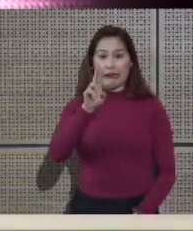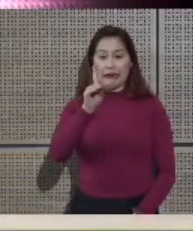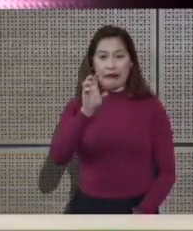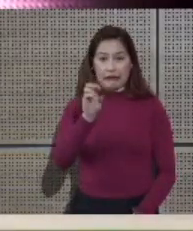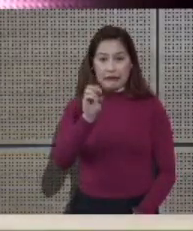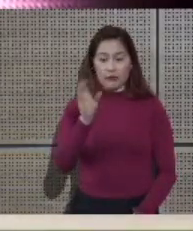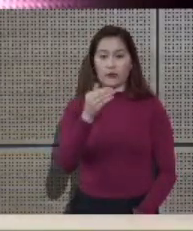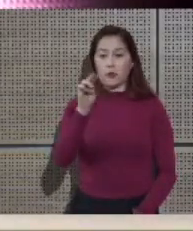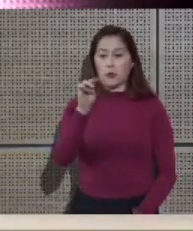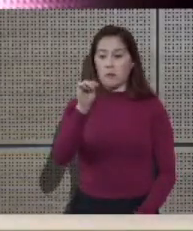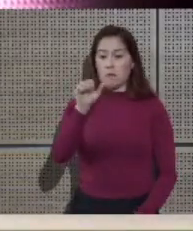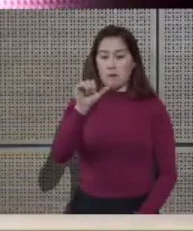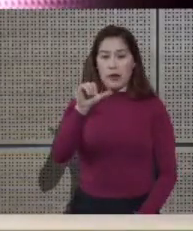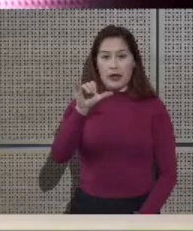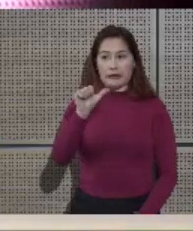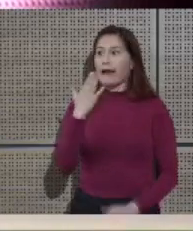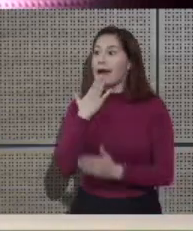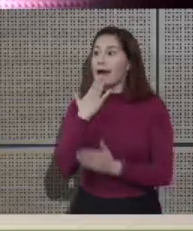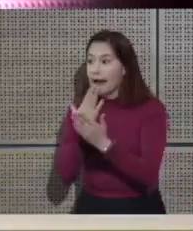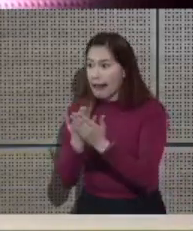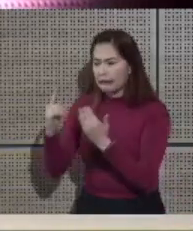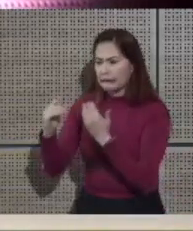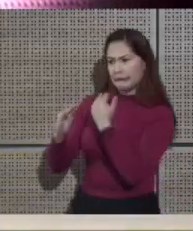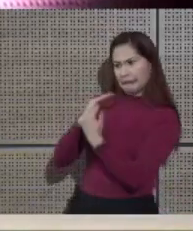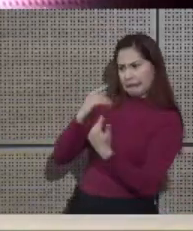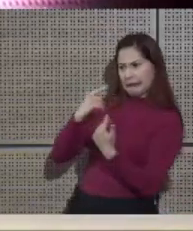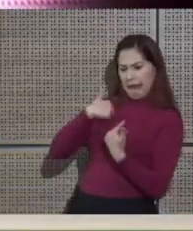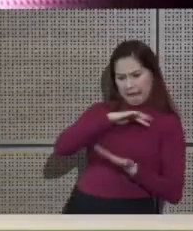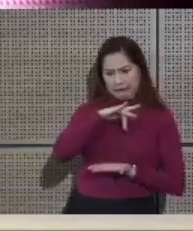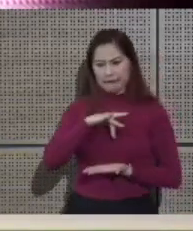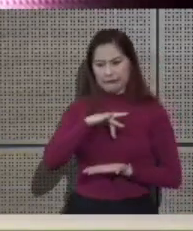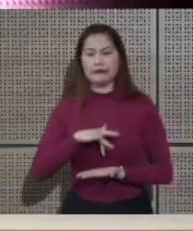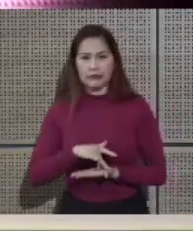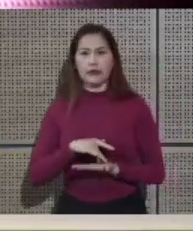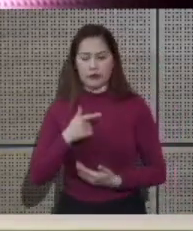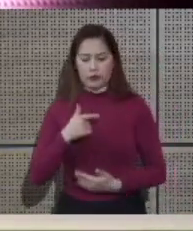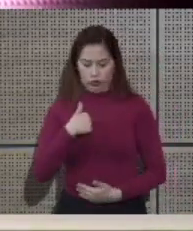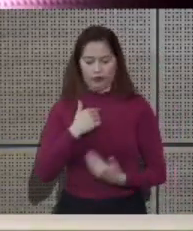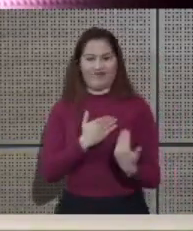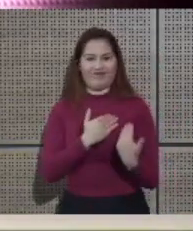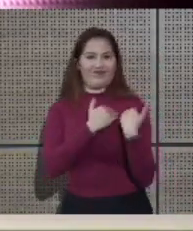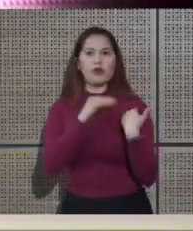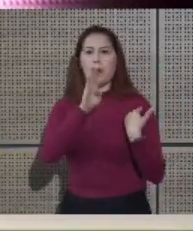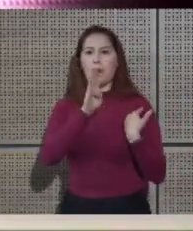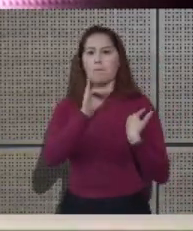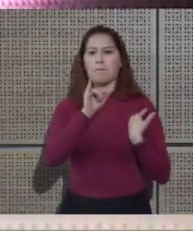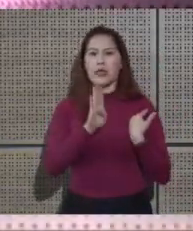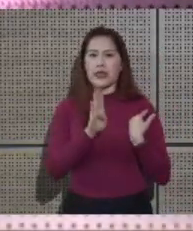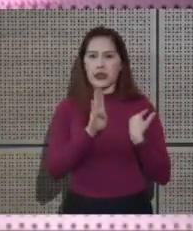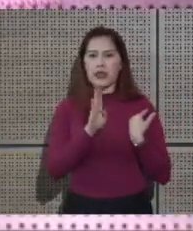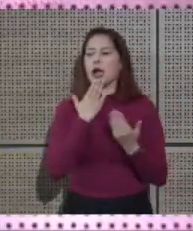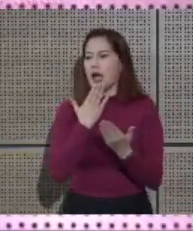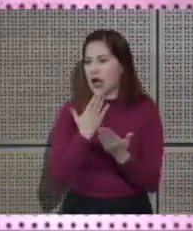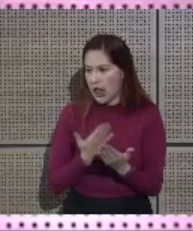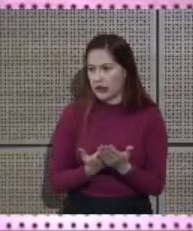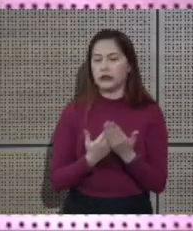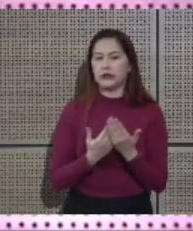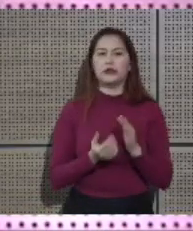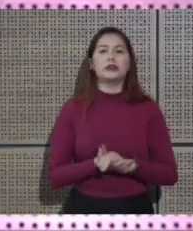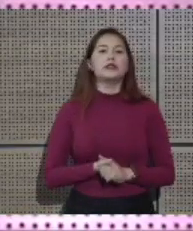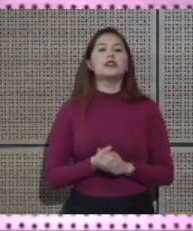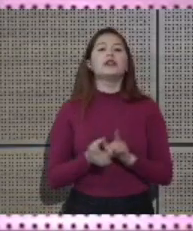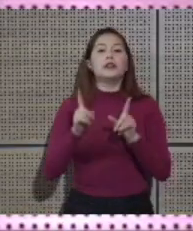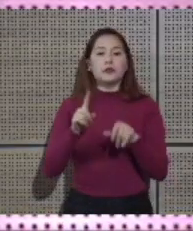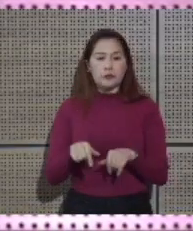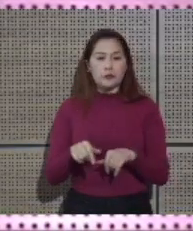República de Colombia, por esta invitación al Banco Interamericano de Desarrollo. Quisiera también reconocer en la sala al doctor José Bermúdez,